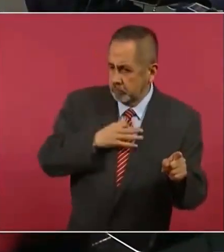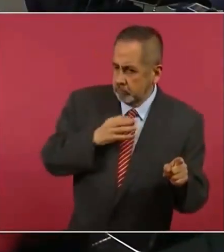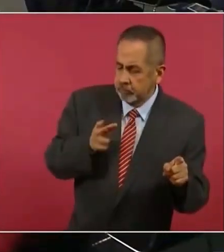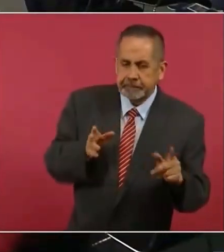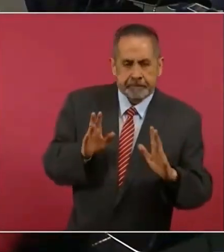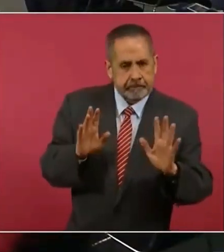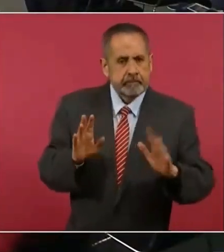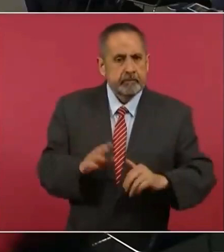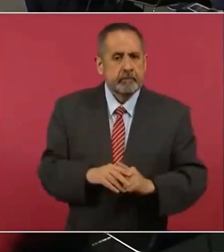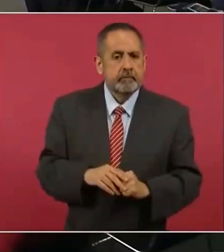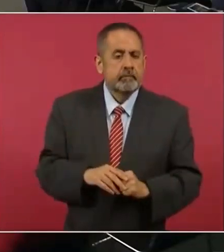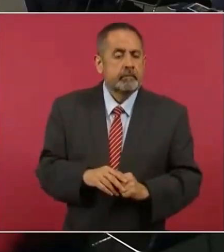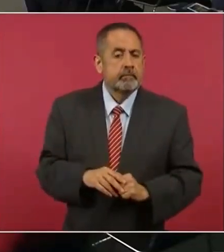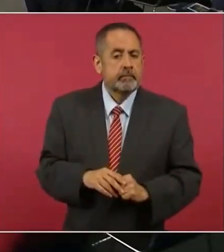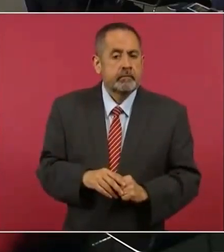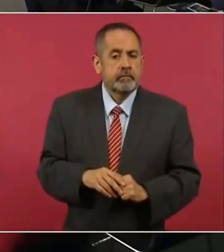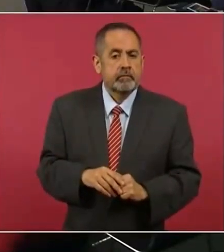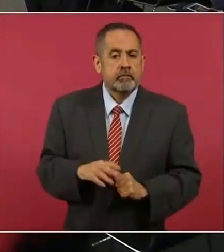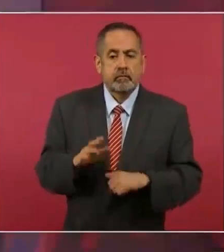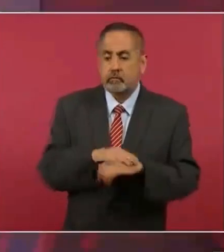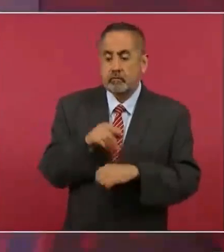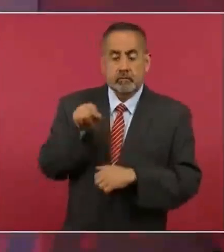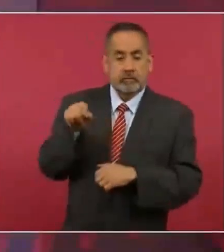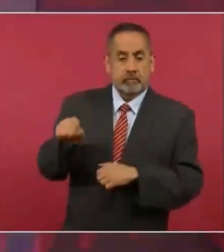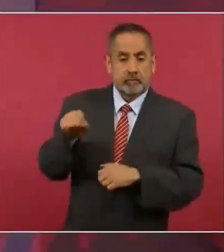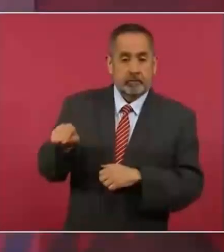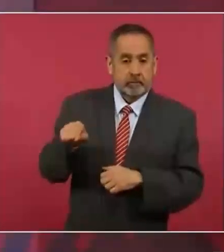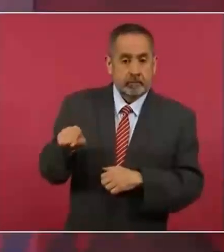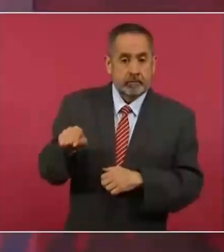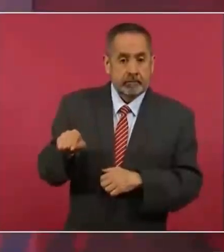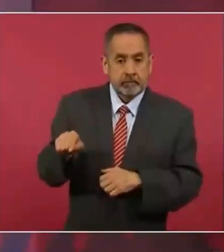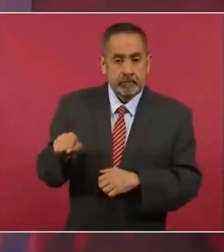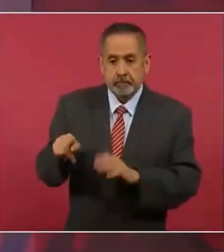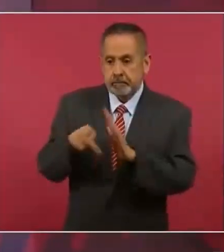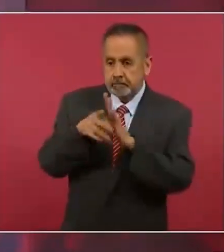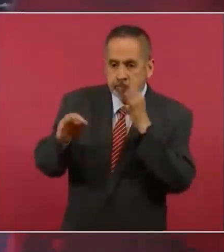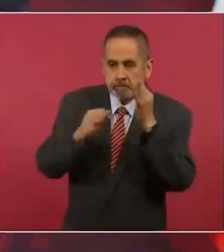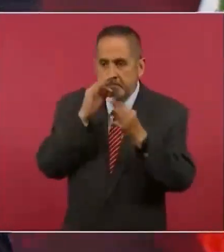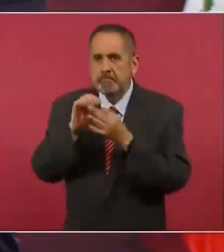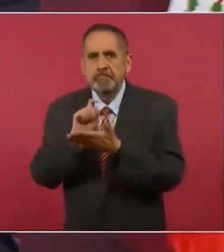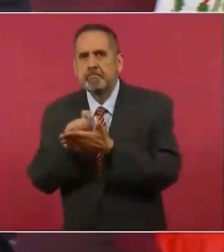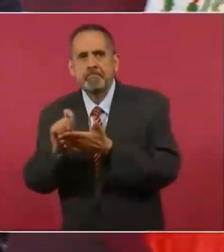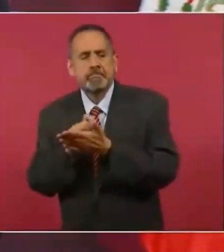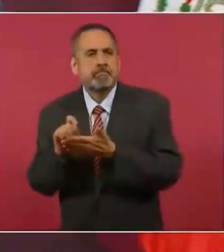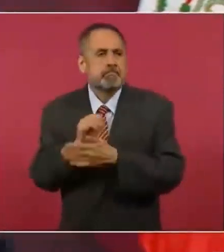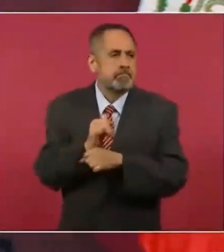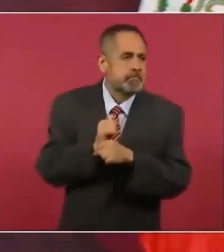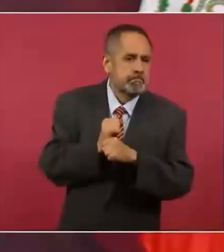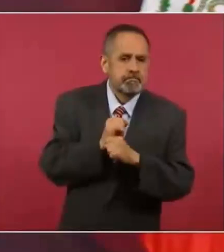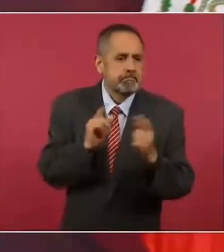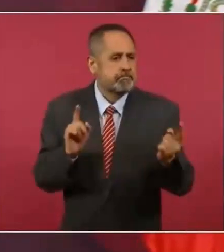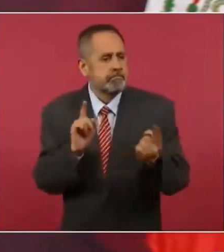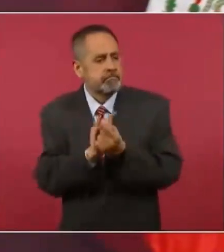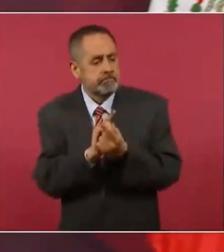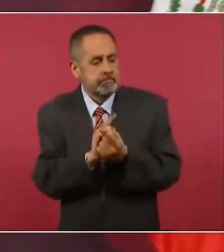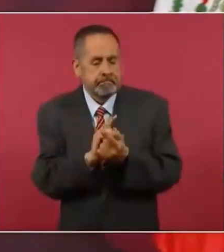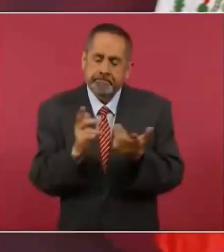porque su oficio de periodista se